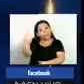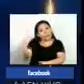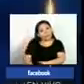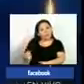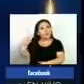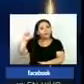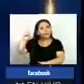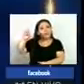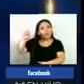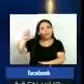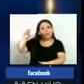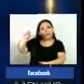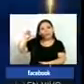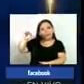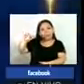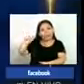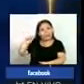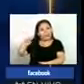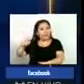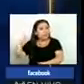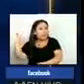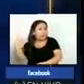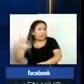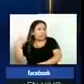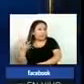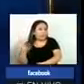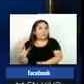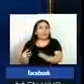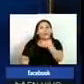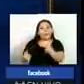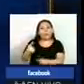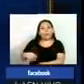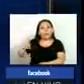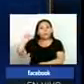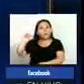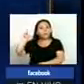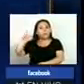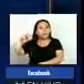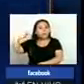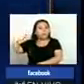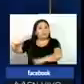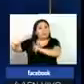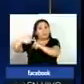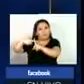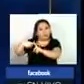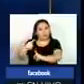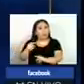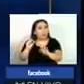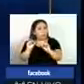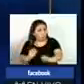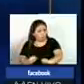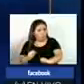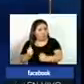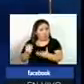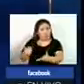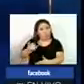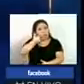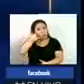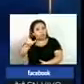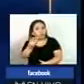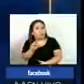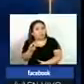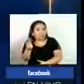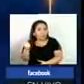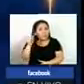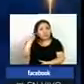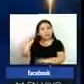Sonia Arevalo. Ella necesita donantes del tipo de sangre o RH positivo. Y para ayudar puede contactarse al número